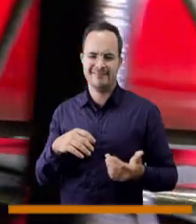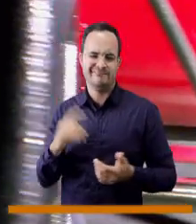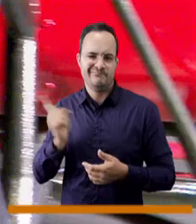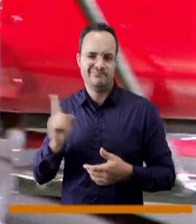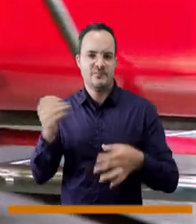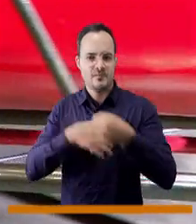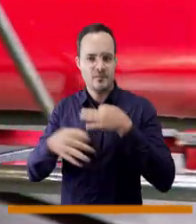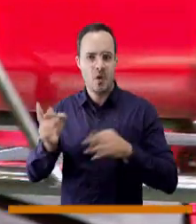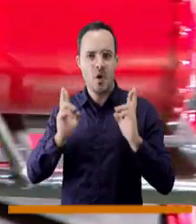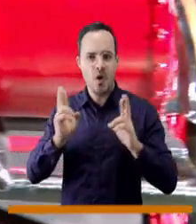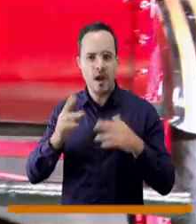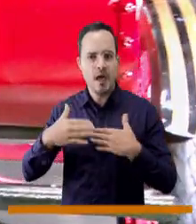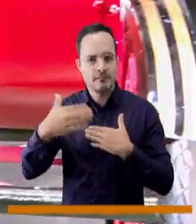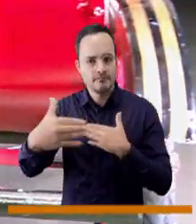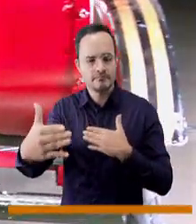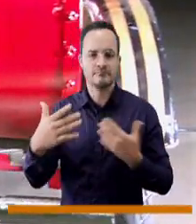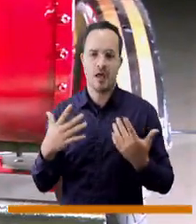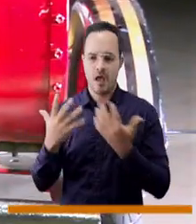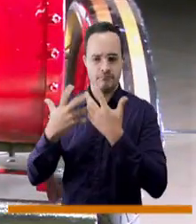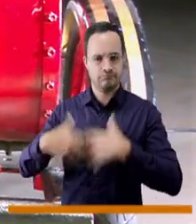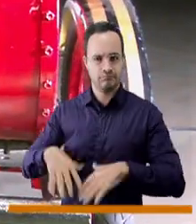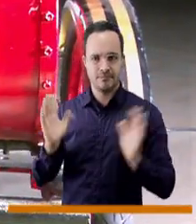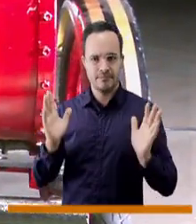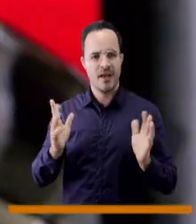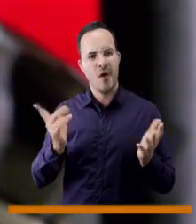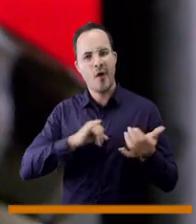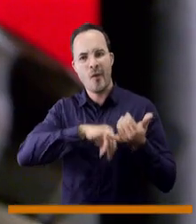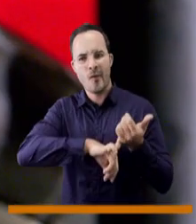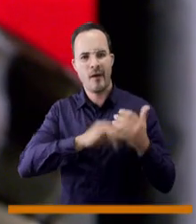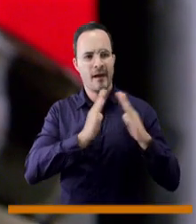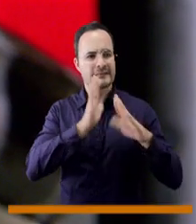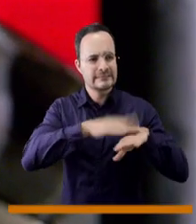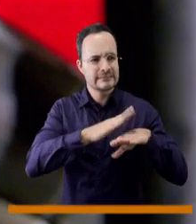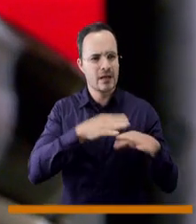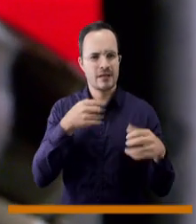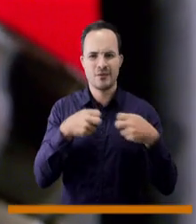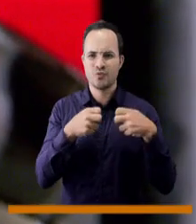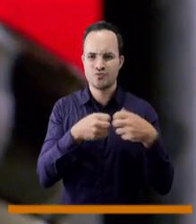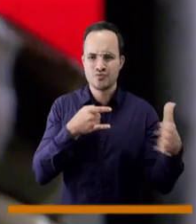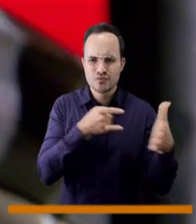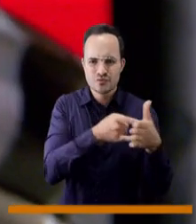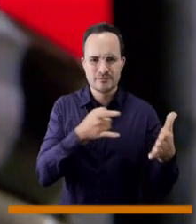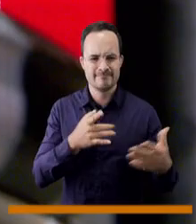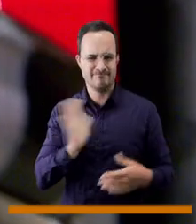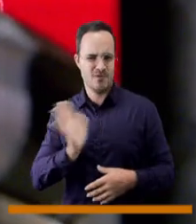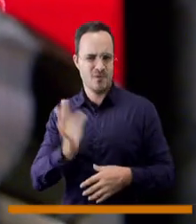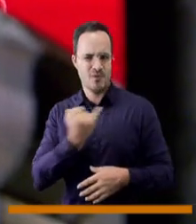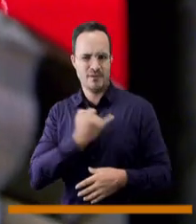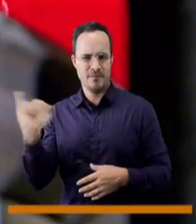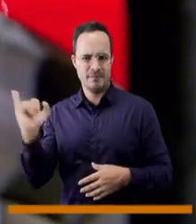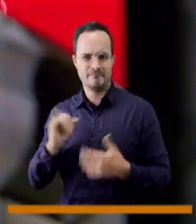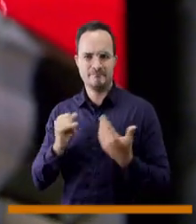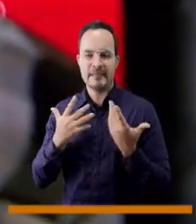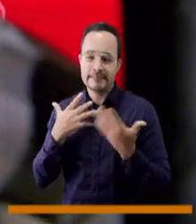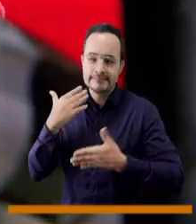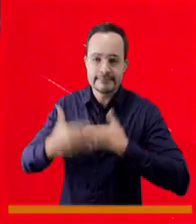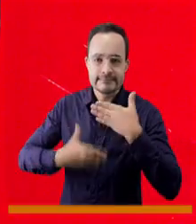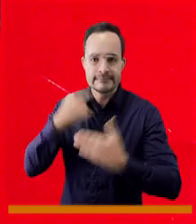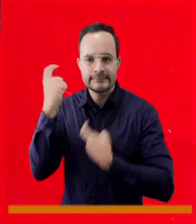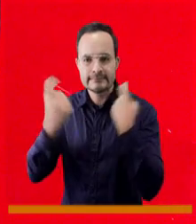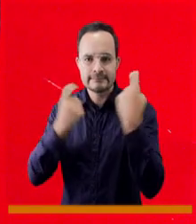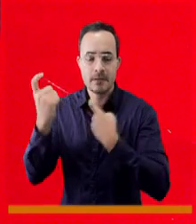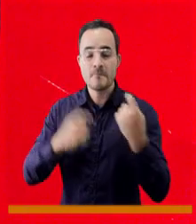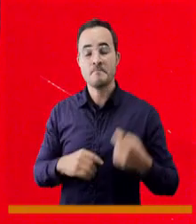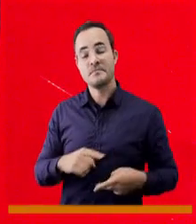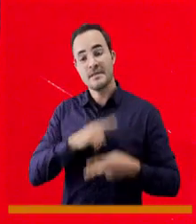como conectarla de alguna casa, pedirle permiso a alguien. Entonces, estamos en ese proceso. Y también que